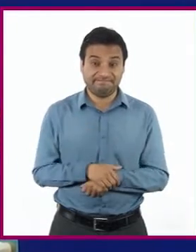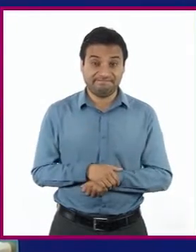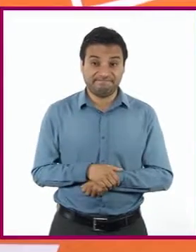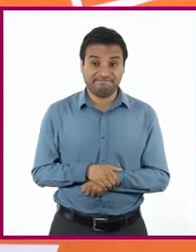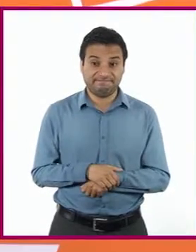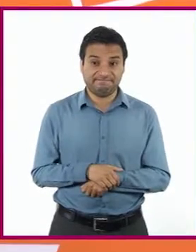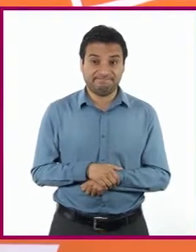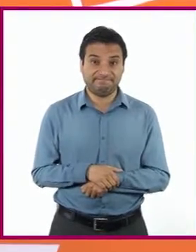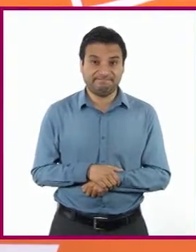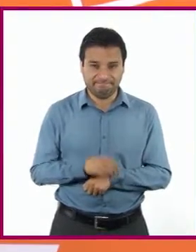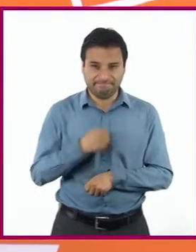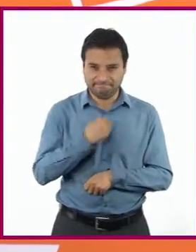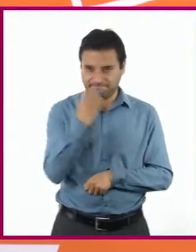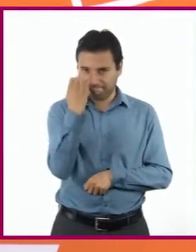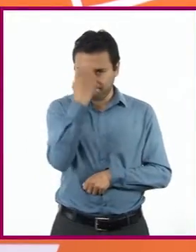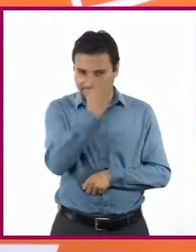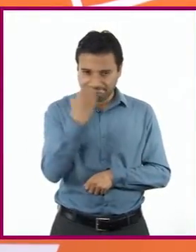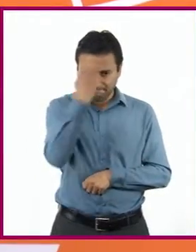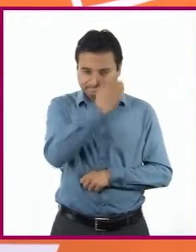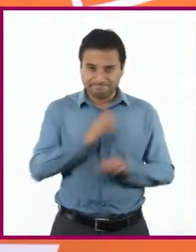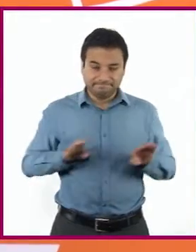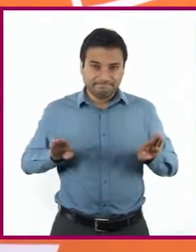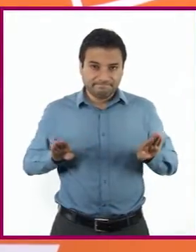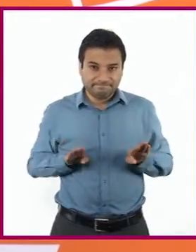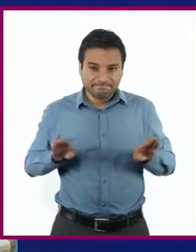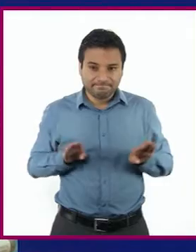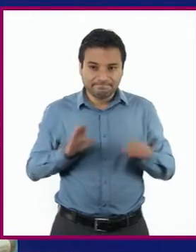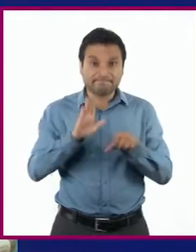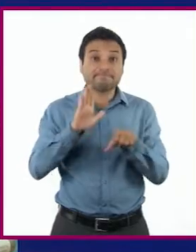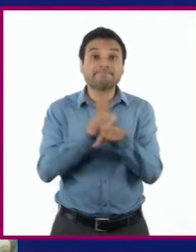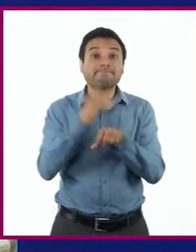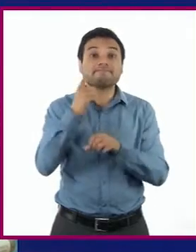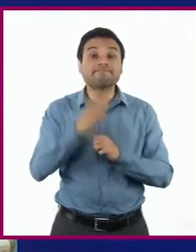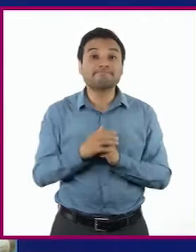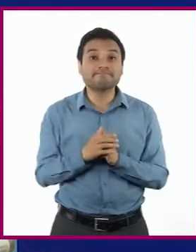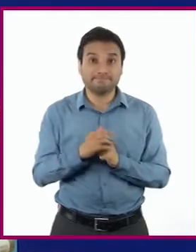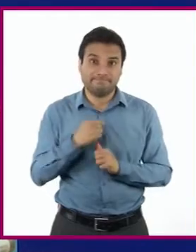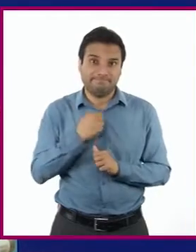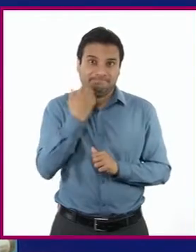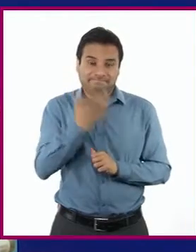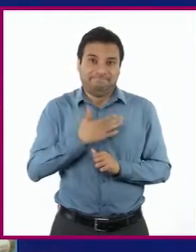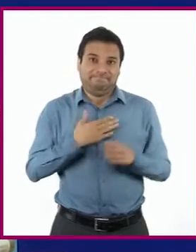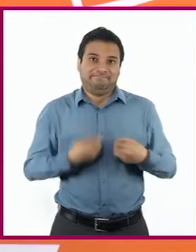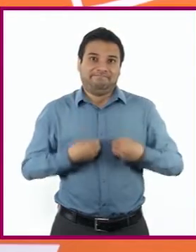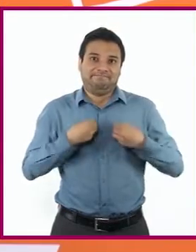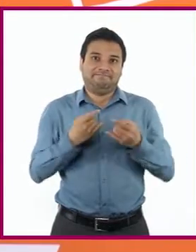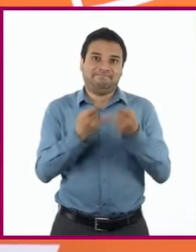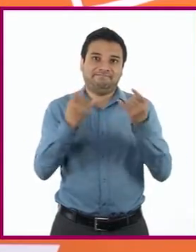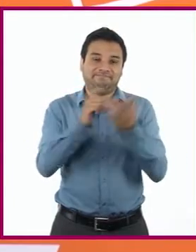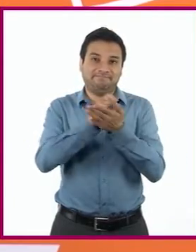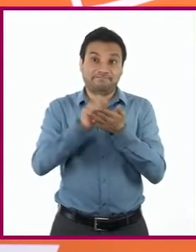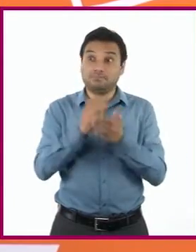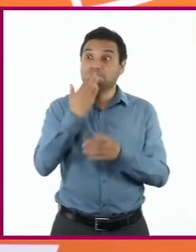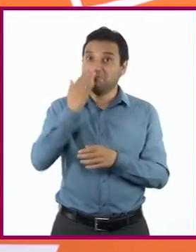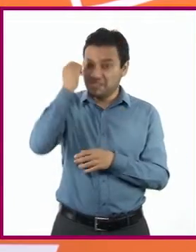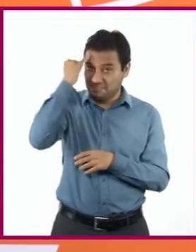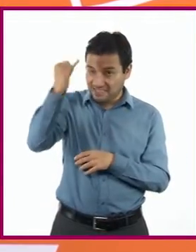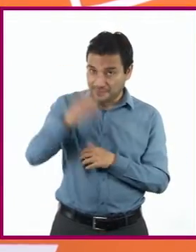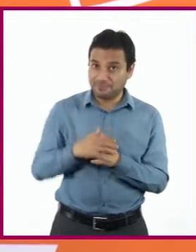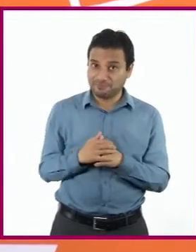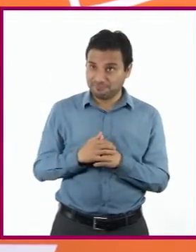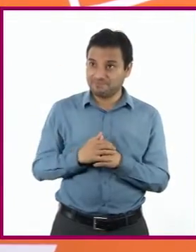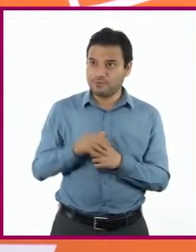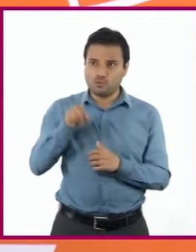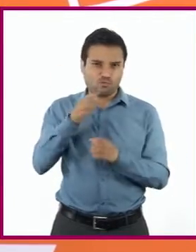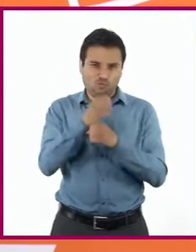estado analizando sus características, porque la verdad, quisiera escribir mi autobiografía. Es una buena idea. Tienes